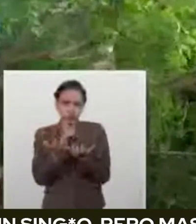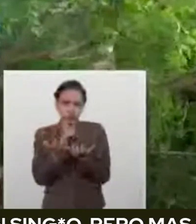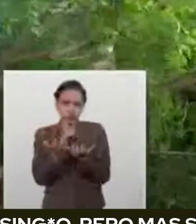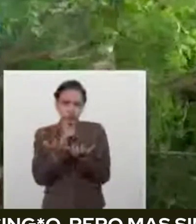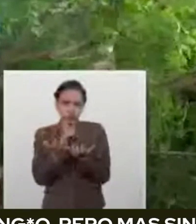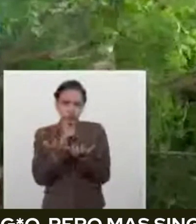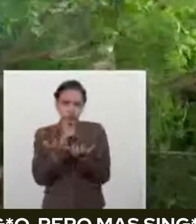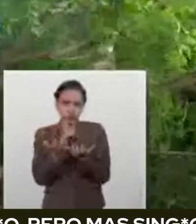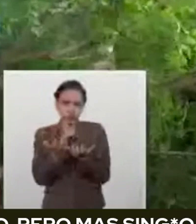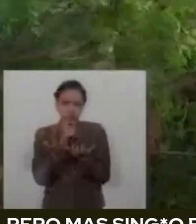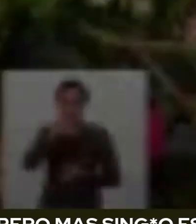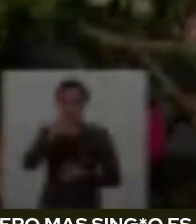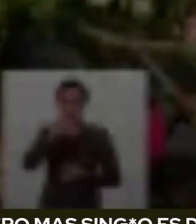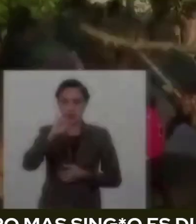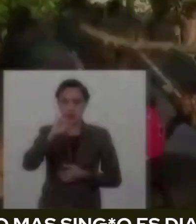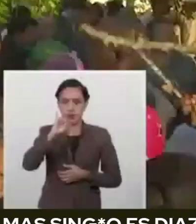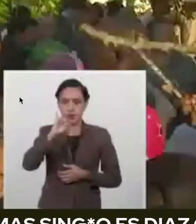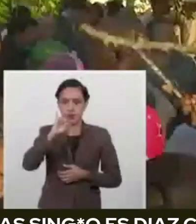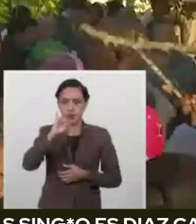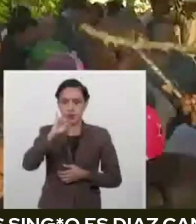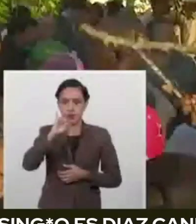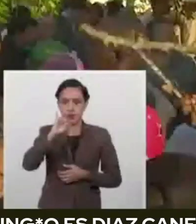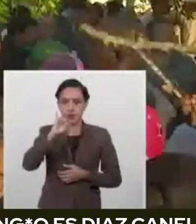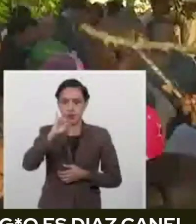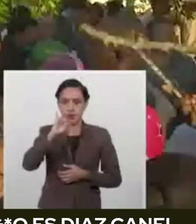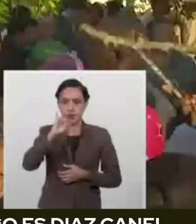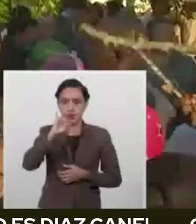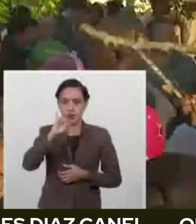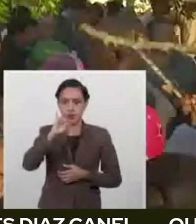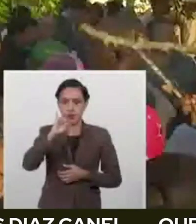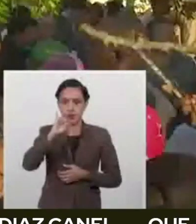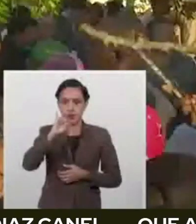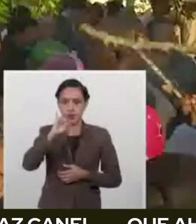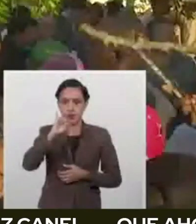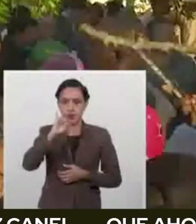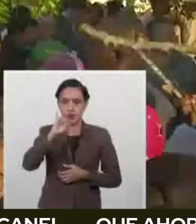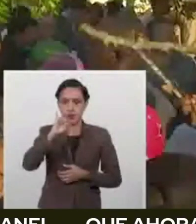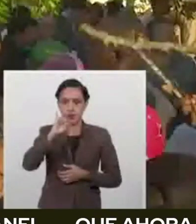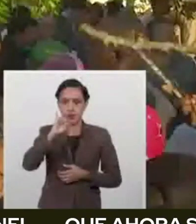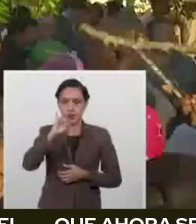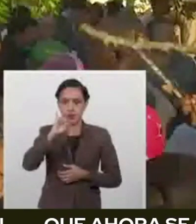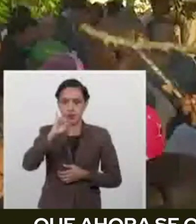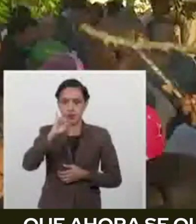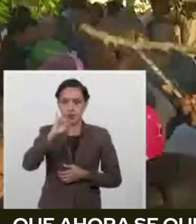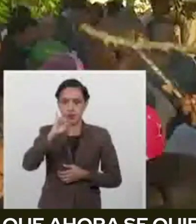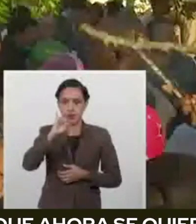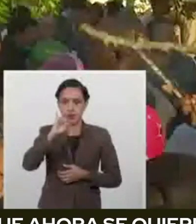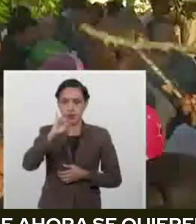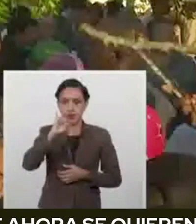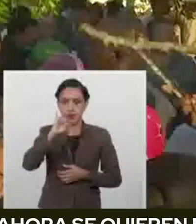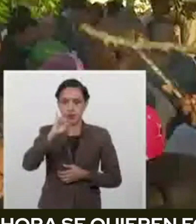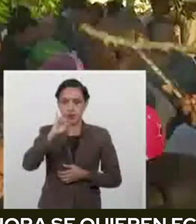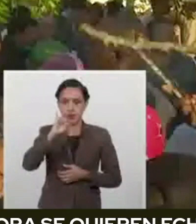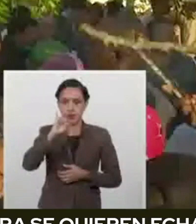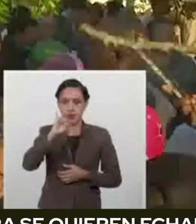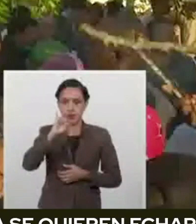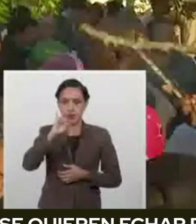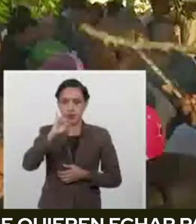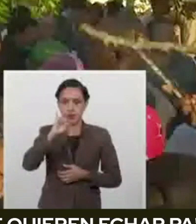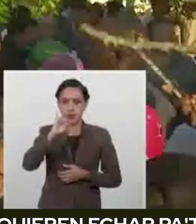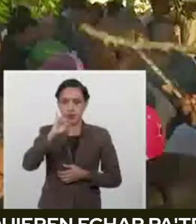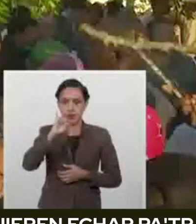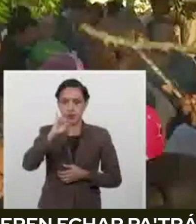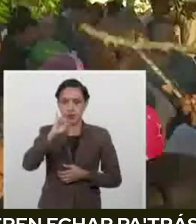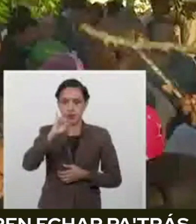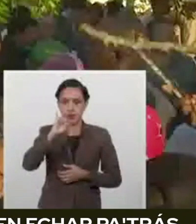es una imagen detrás de la otra todo un desastre Mira el teatro Mira el teatro Mira el teatro mire colega como fue